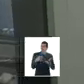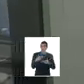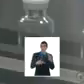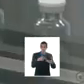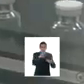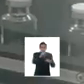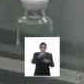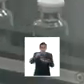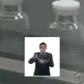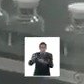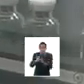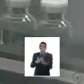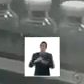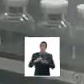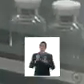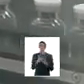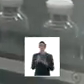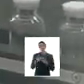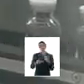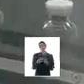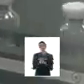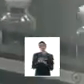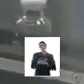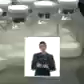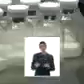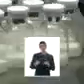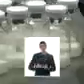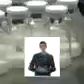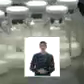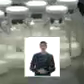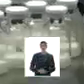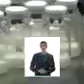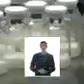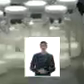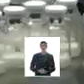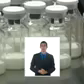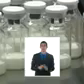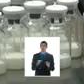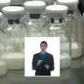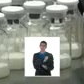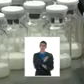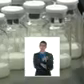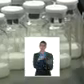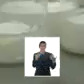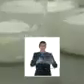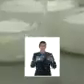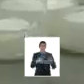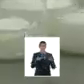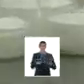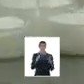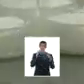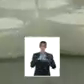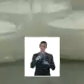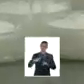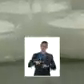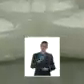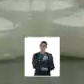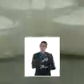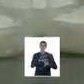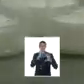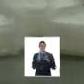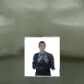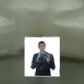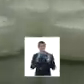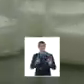algunas líneas y el esfuerzo de sus trabajadores en mantener sin interrupciones el ciclo productivo avizora estabilidad para